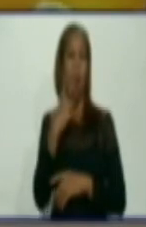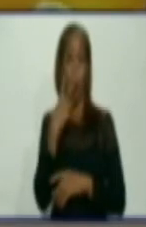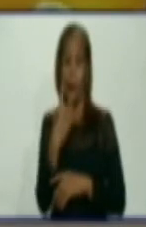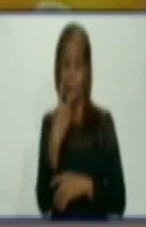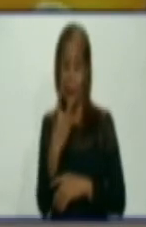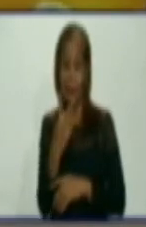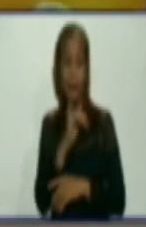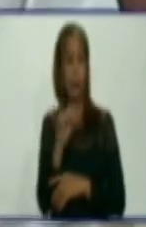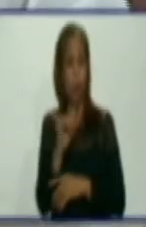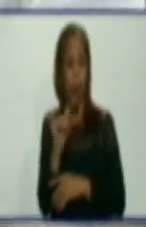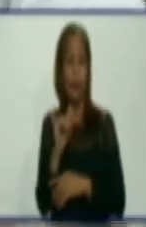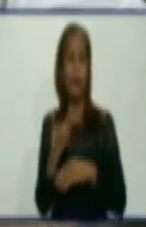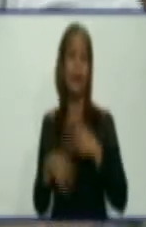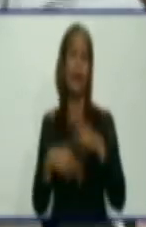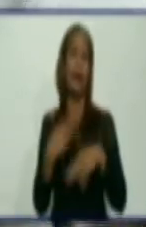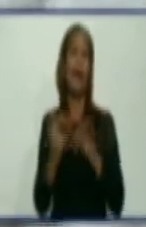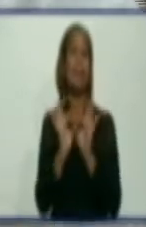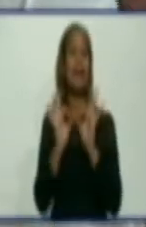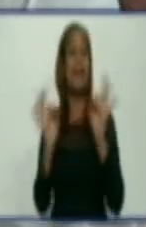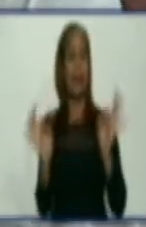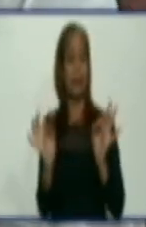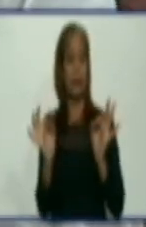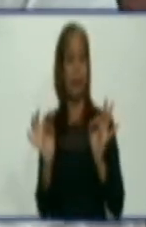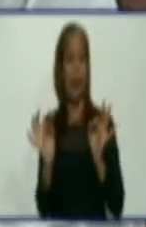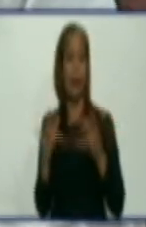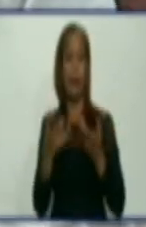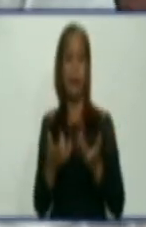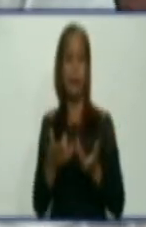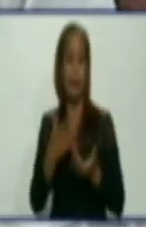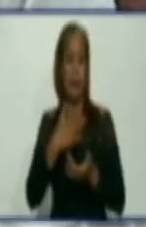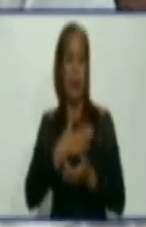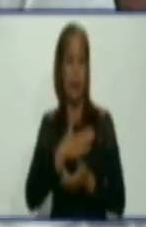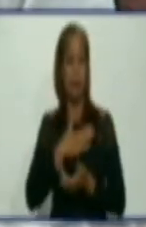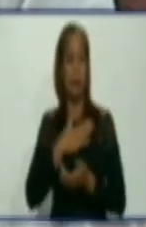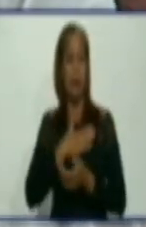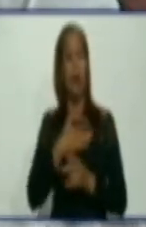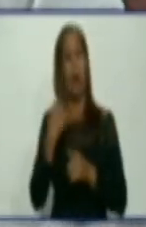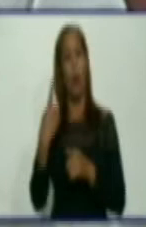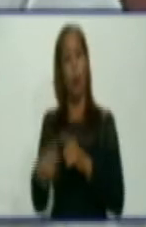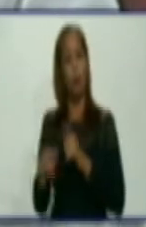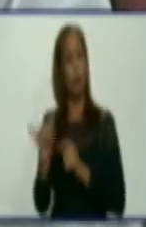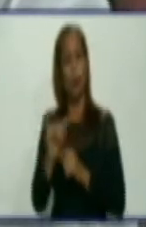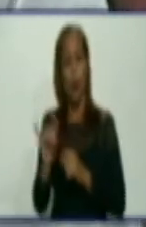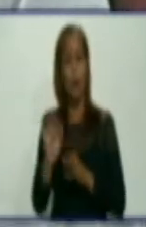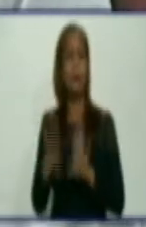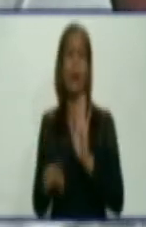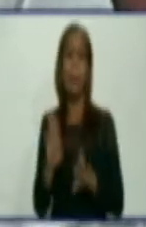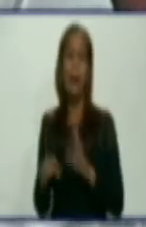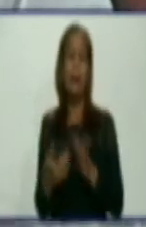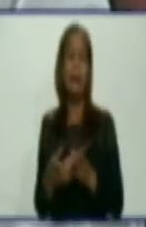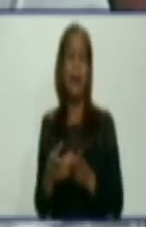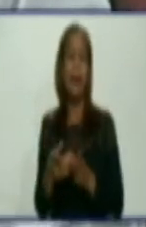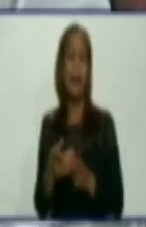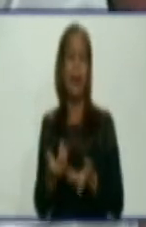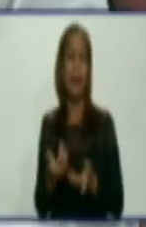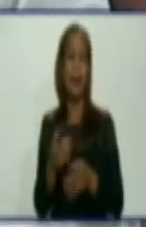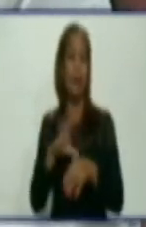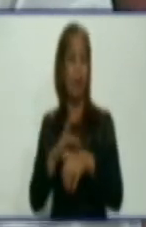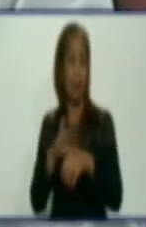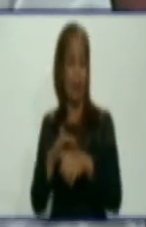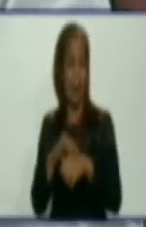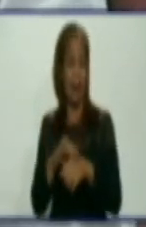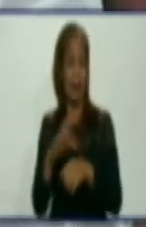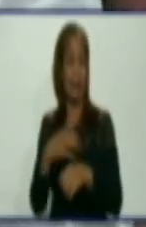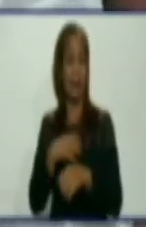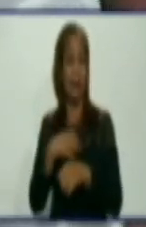los especialistas de gastroenterología, neurológico, los especialistas de esta rama. Es decir, está establecido bien el protocolo